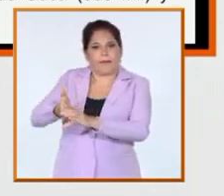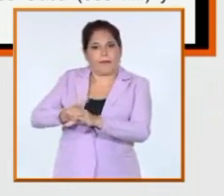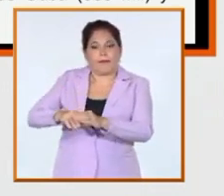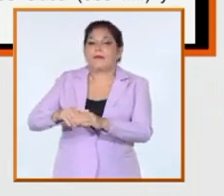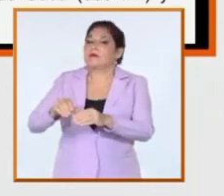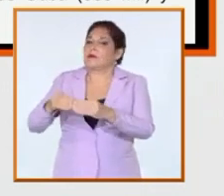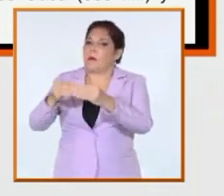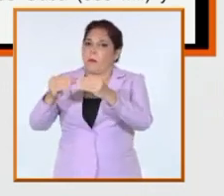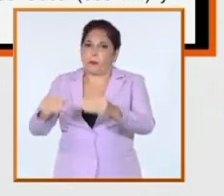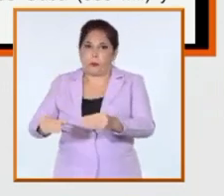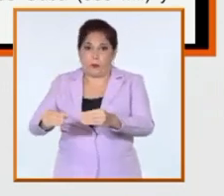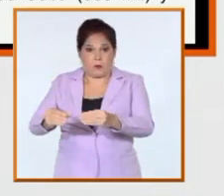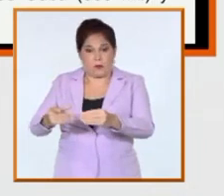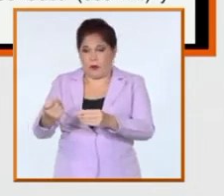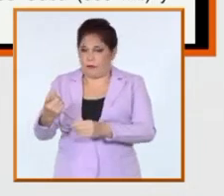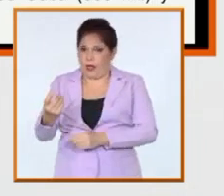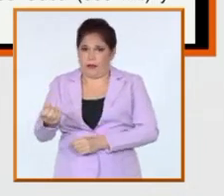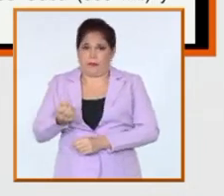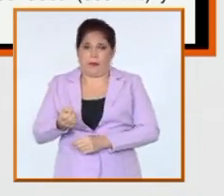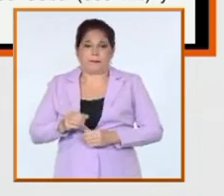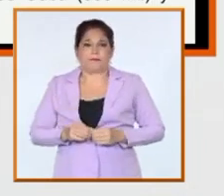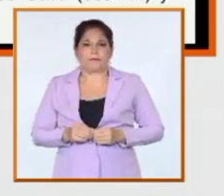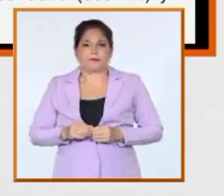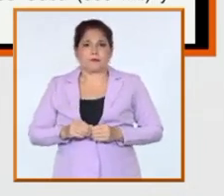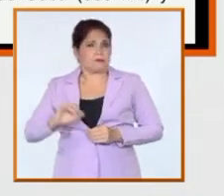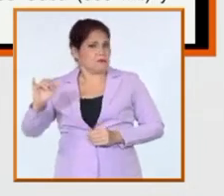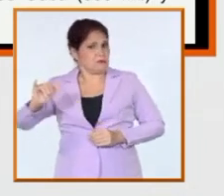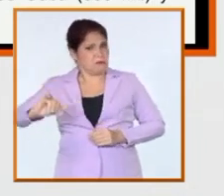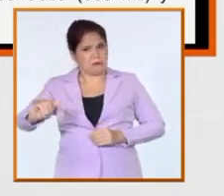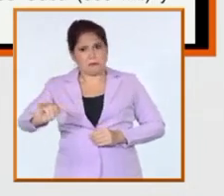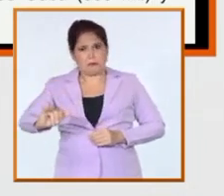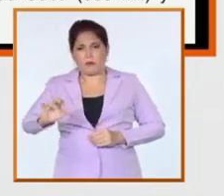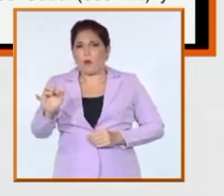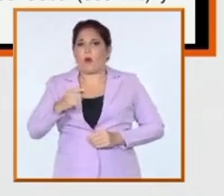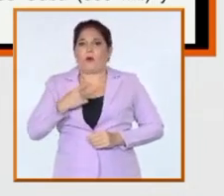excelente y además en esos lugares cuando se va